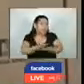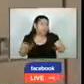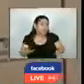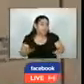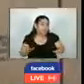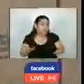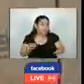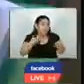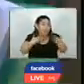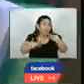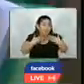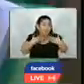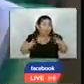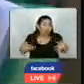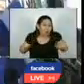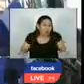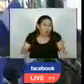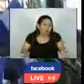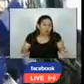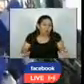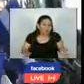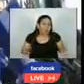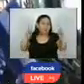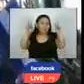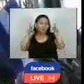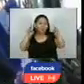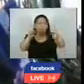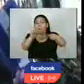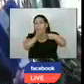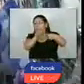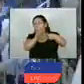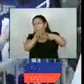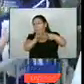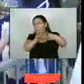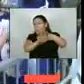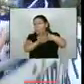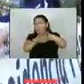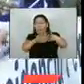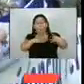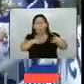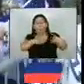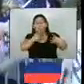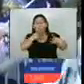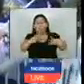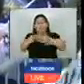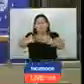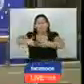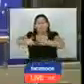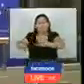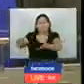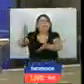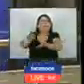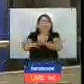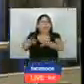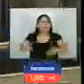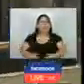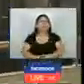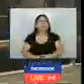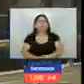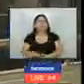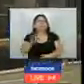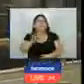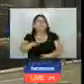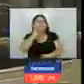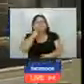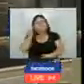puede mandar ese mensaje a la población sobre los factores que implica el no tener a tiempo elegido precisamente esa empresa.